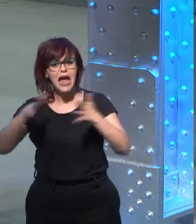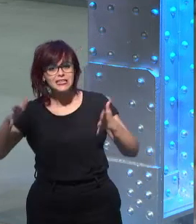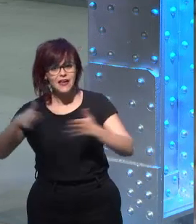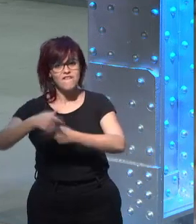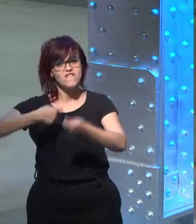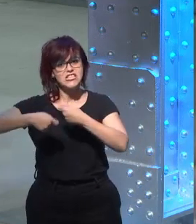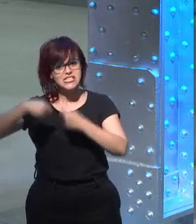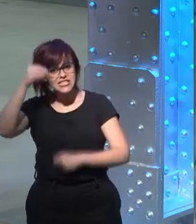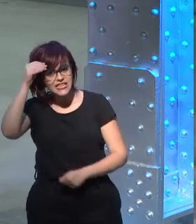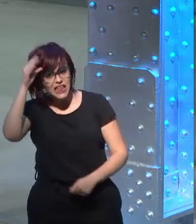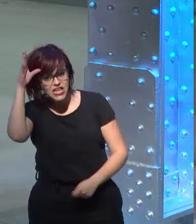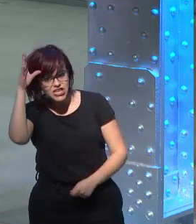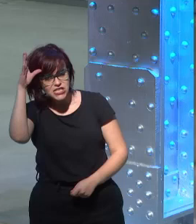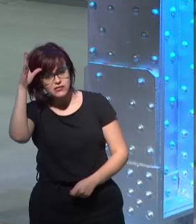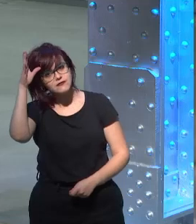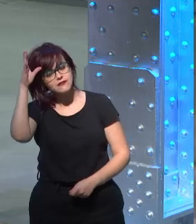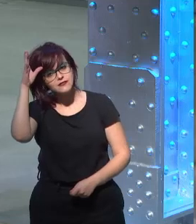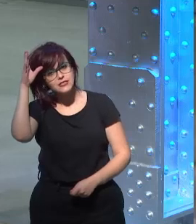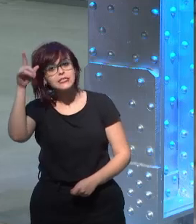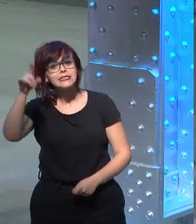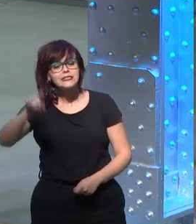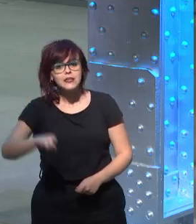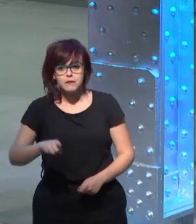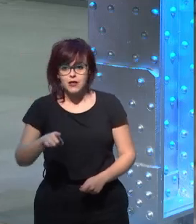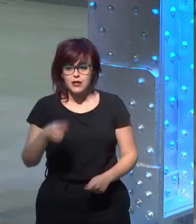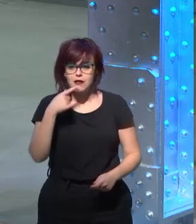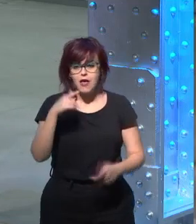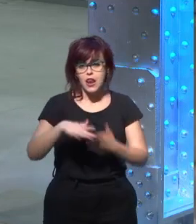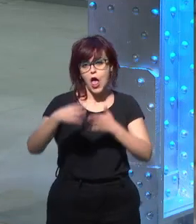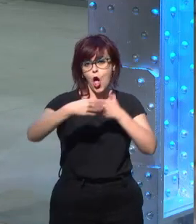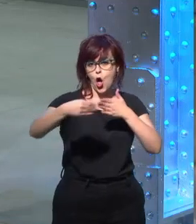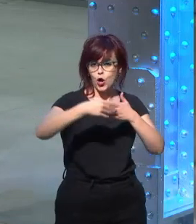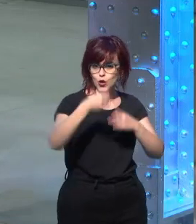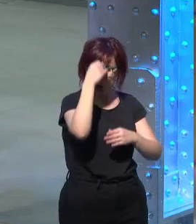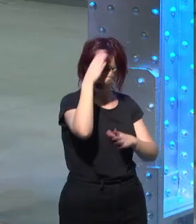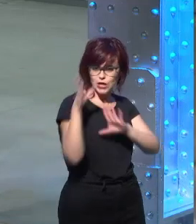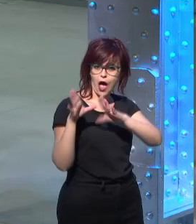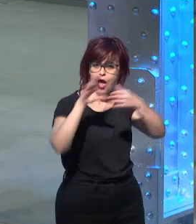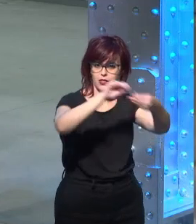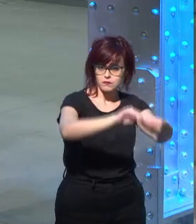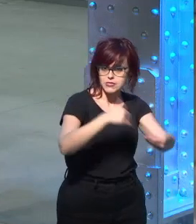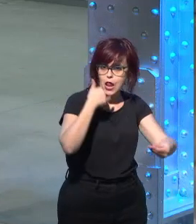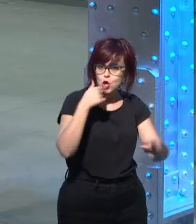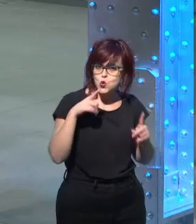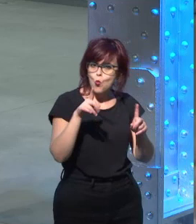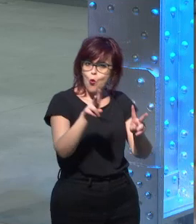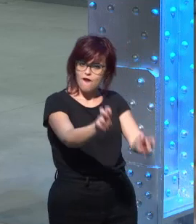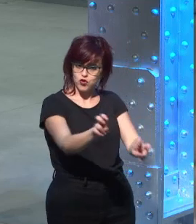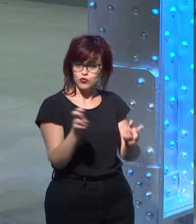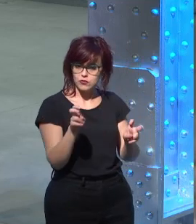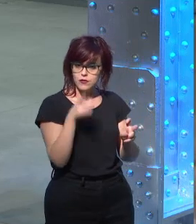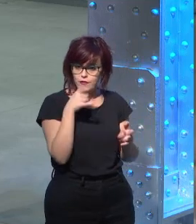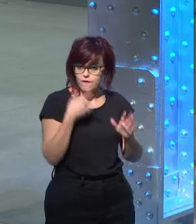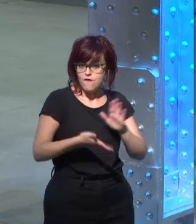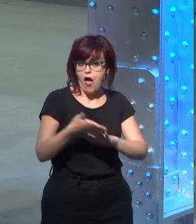Business Intelligence, que en este sentido el Customer Intelligence Analyst es algo nuevo, que va a empezar